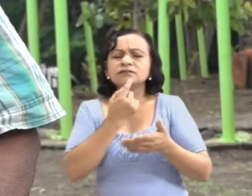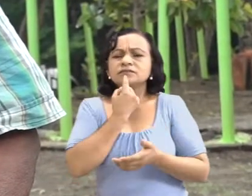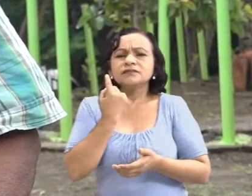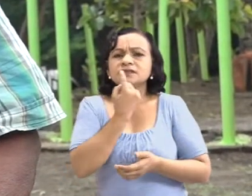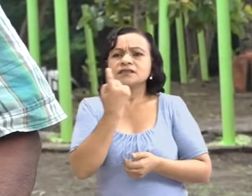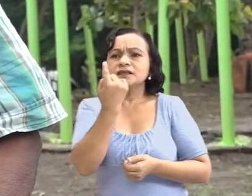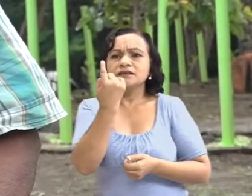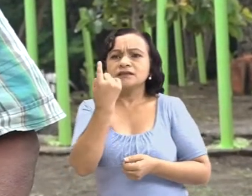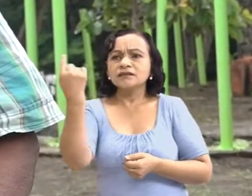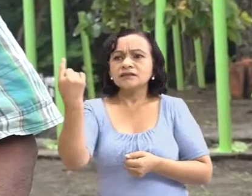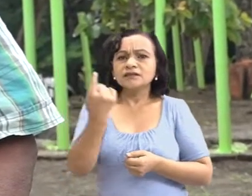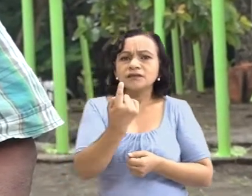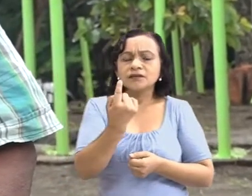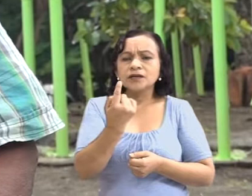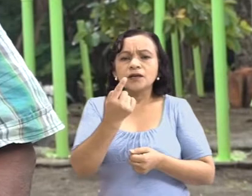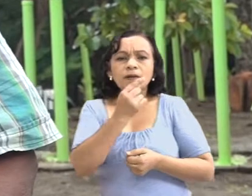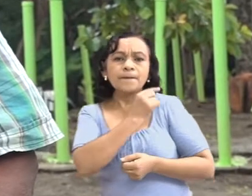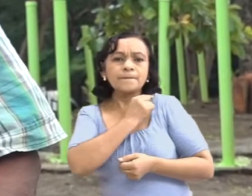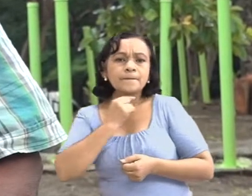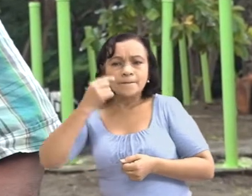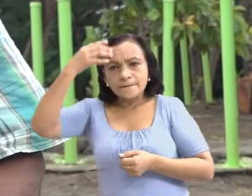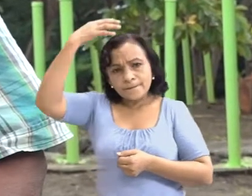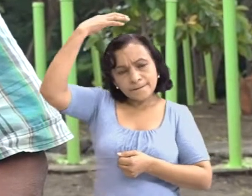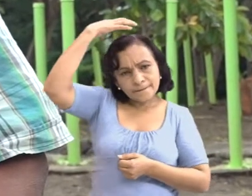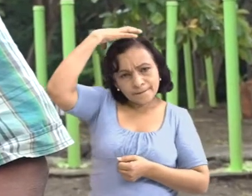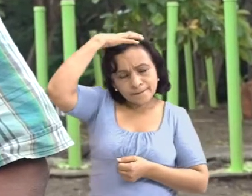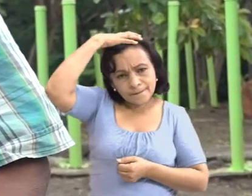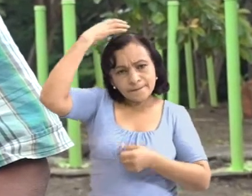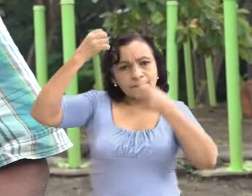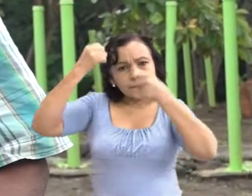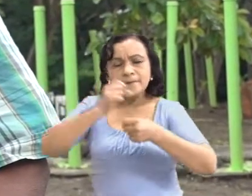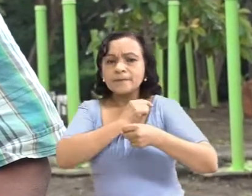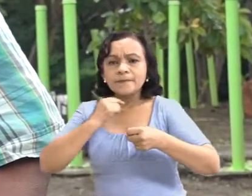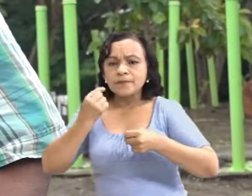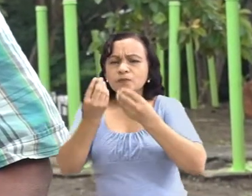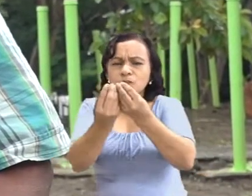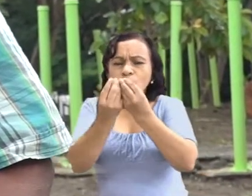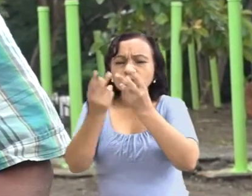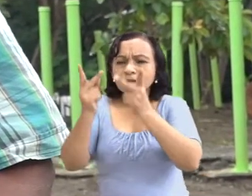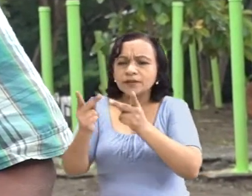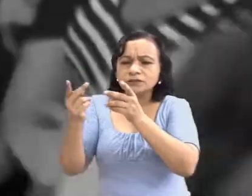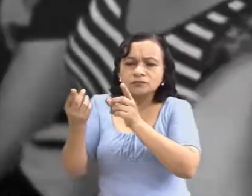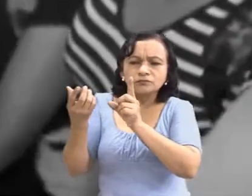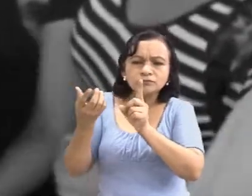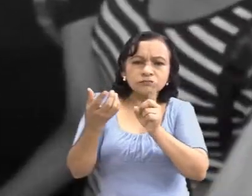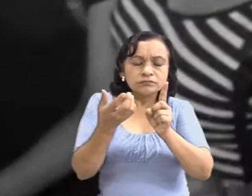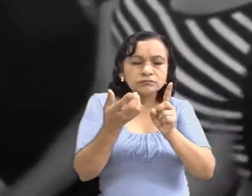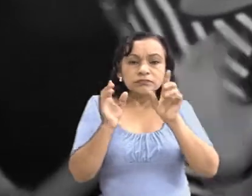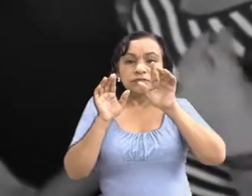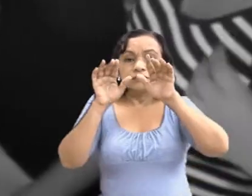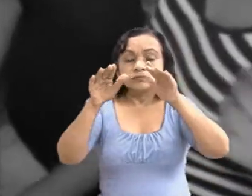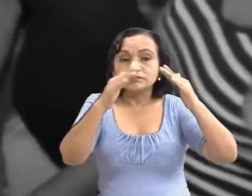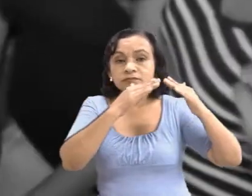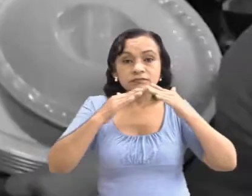vino fue el obispo al cerro, con una cantidad de gente. Se volvió a